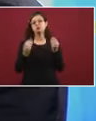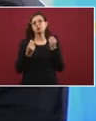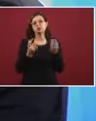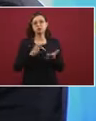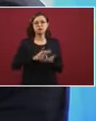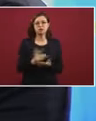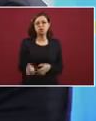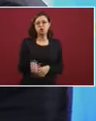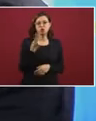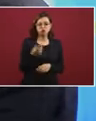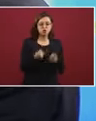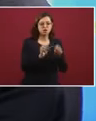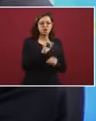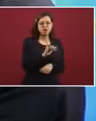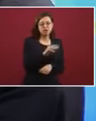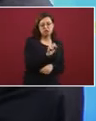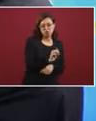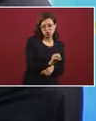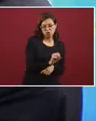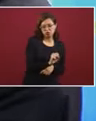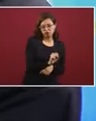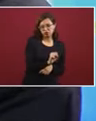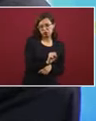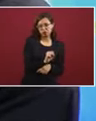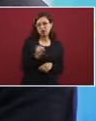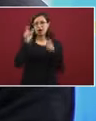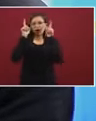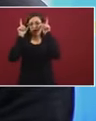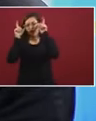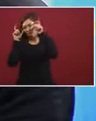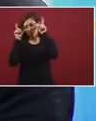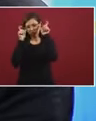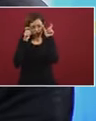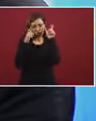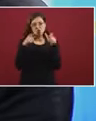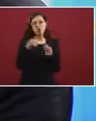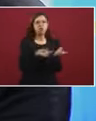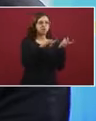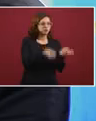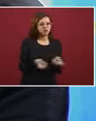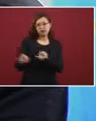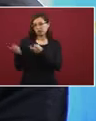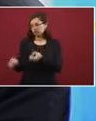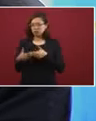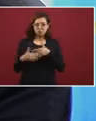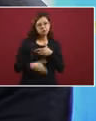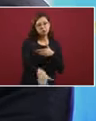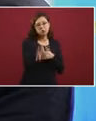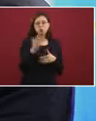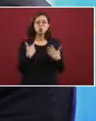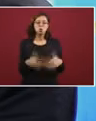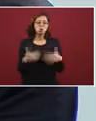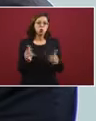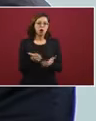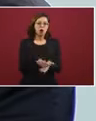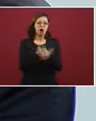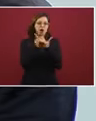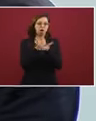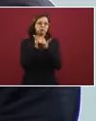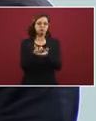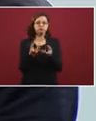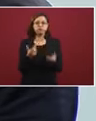ambos sistemas, iOS y Android, que siga descargándose, porque eso nos ayuda. Cada consumidor